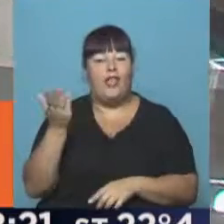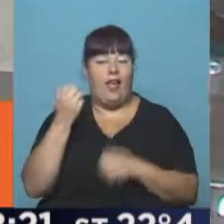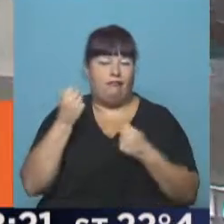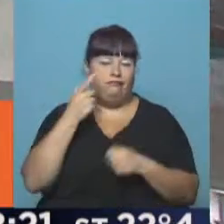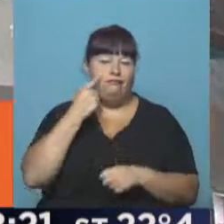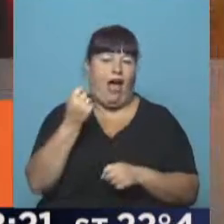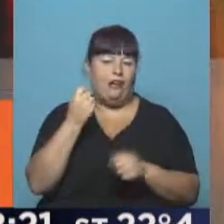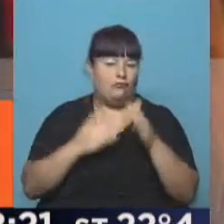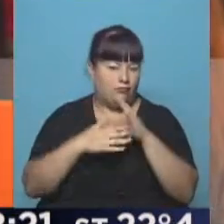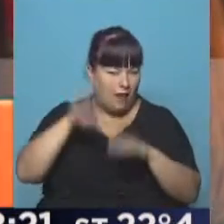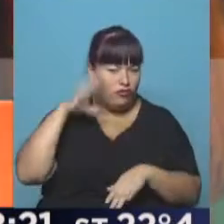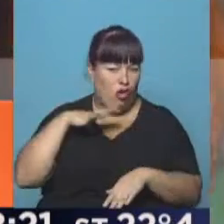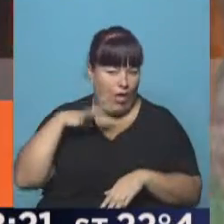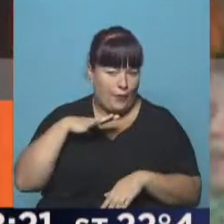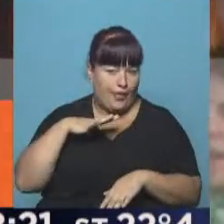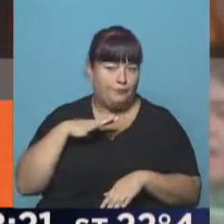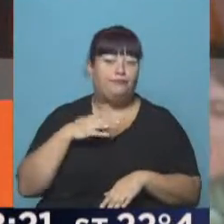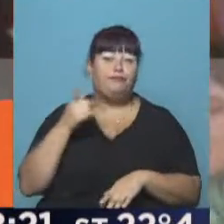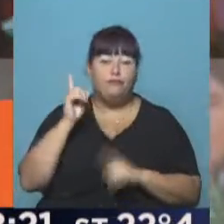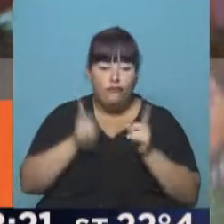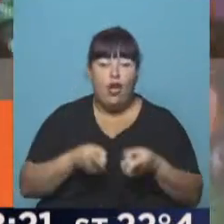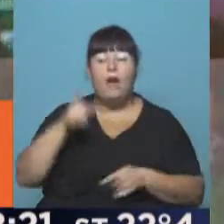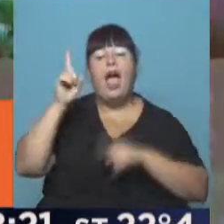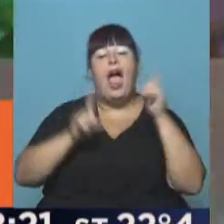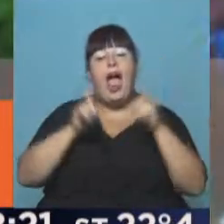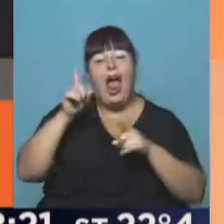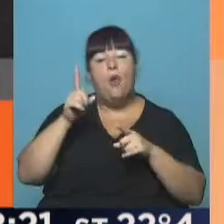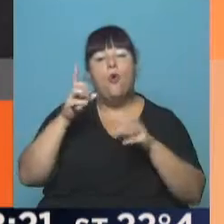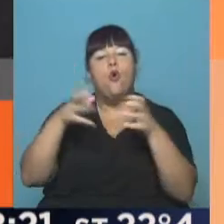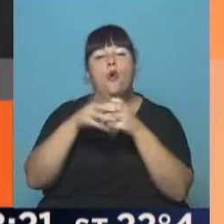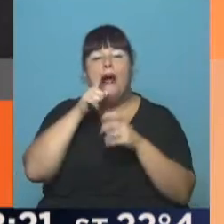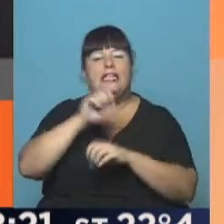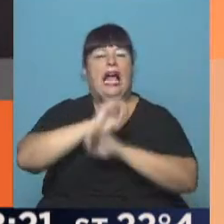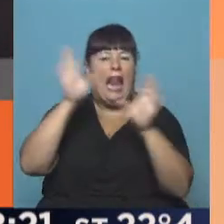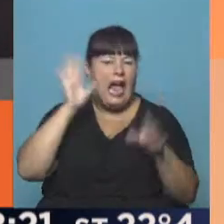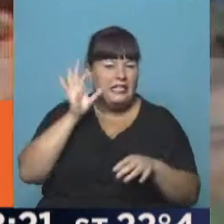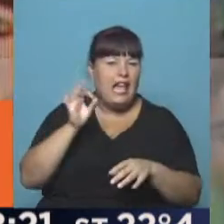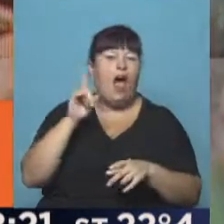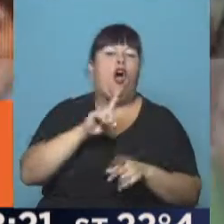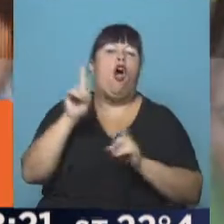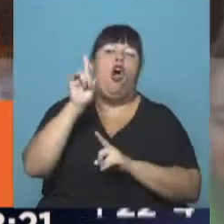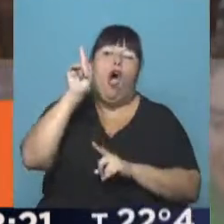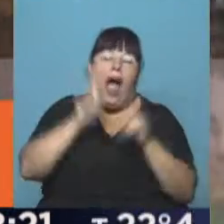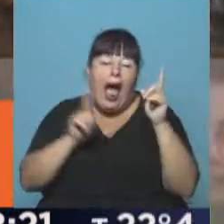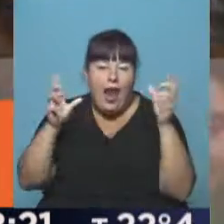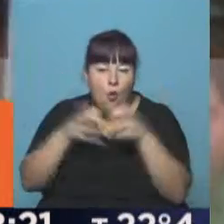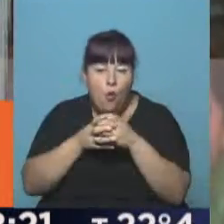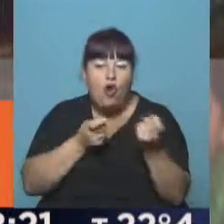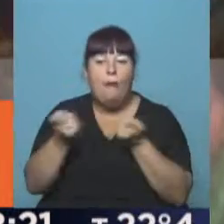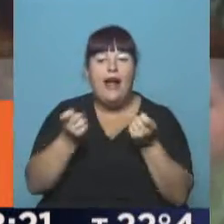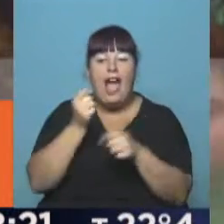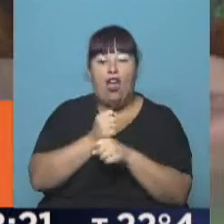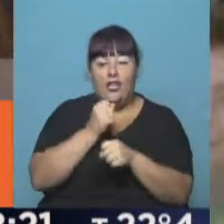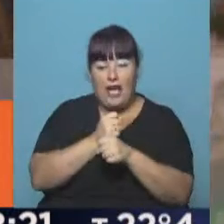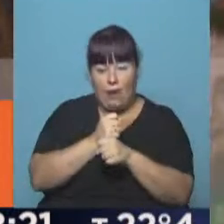profundamente patriarcal todavía, y que aún aquellos segmentos que parecen más esclarecidos o aquellas partes del mercado